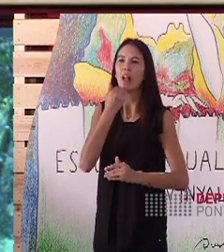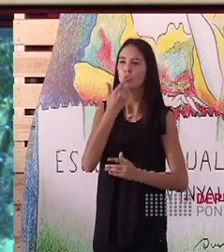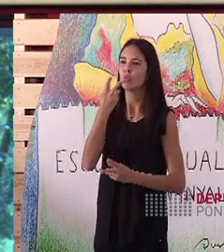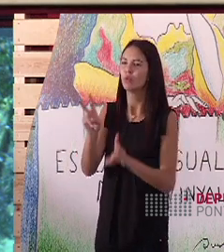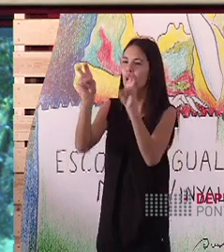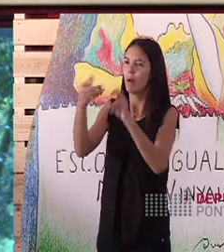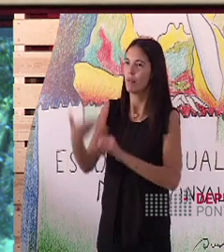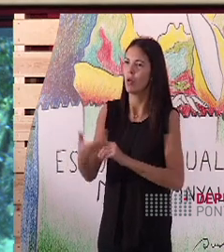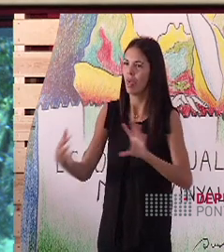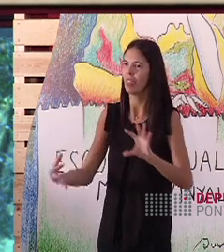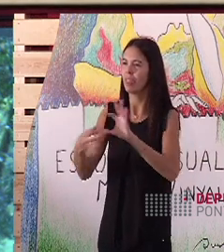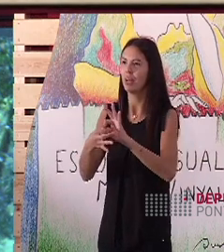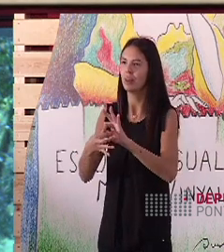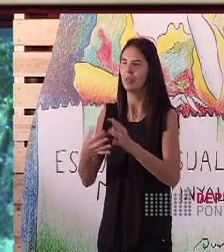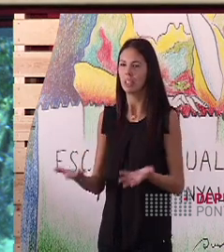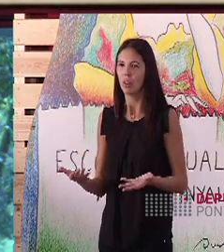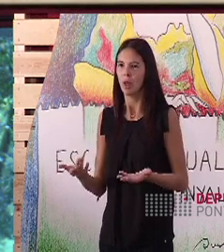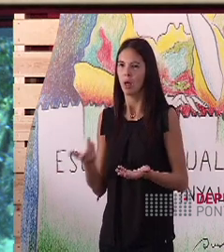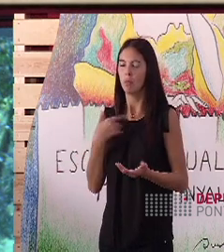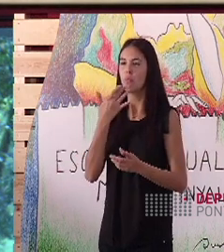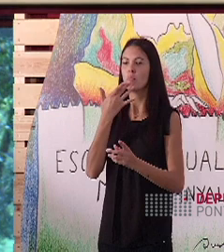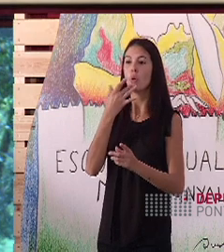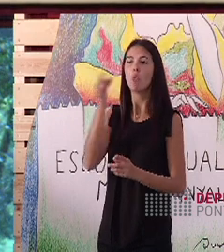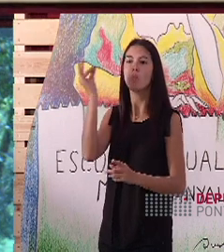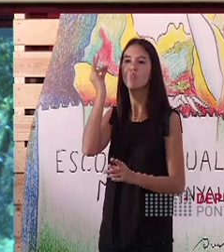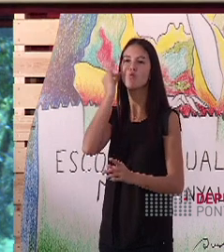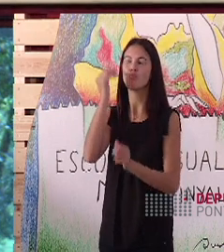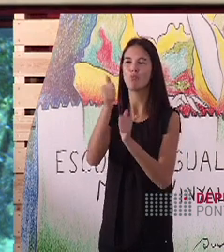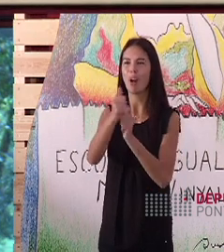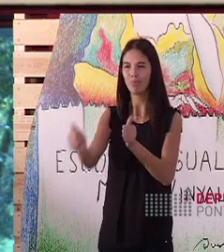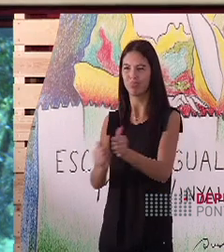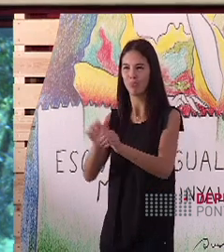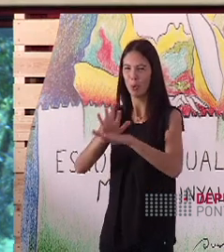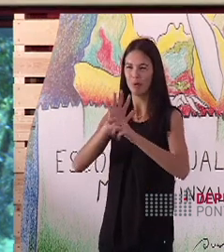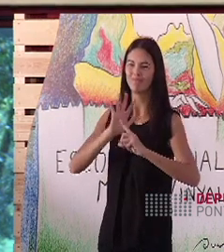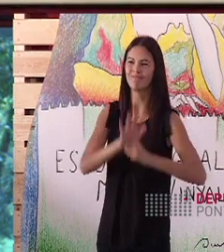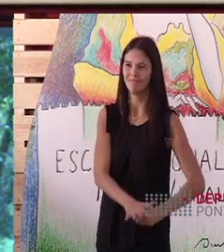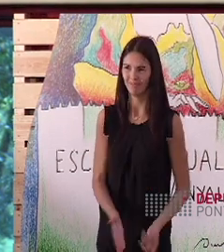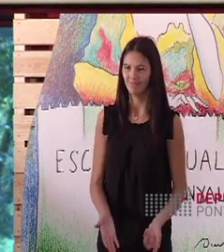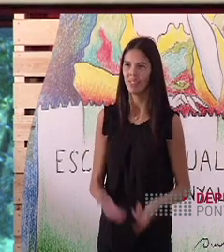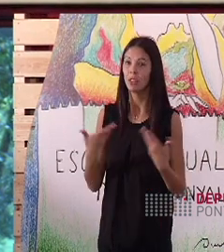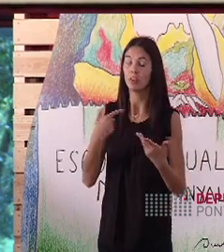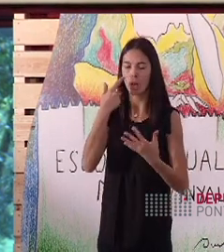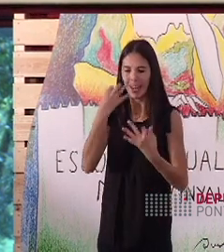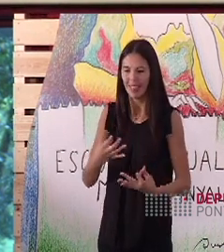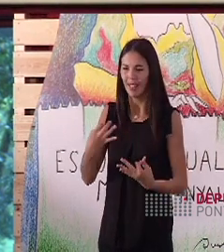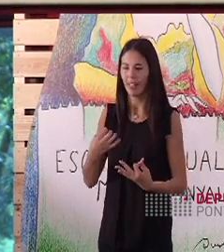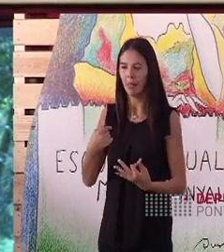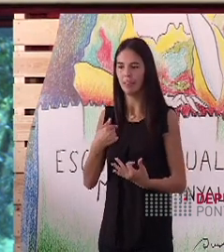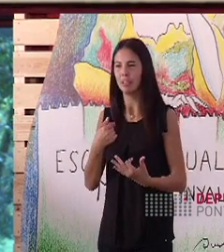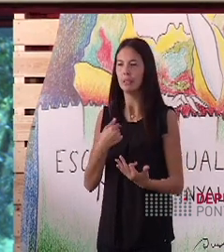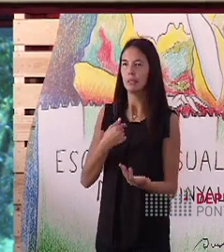dentro de la subordinación o de la opresión de las mujeres. Y en realidad yo nunca tuve la intención